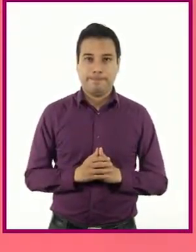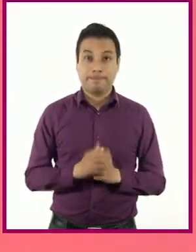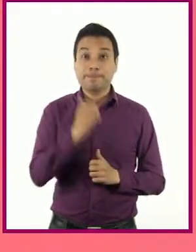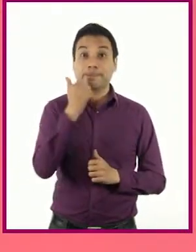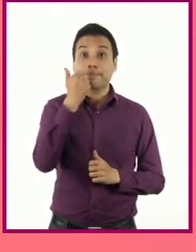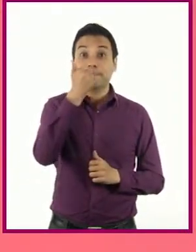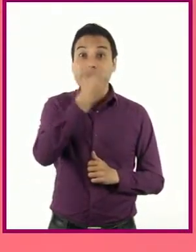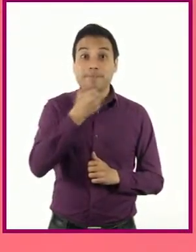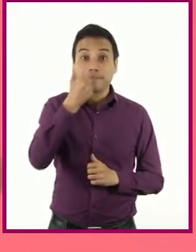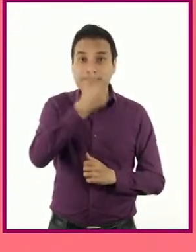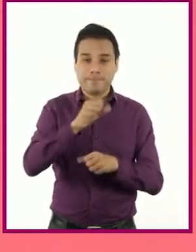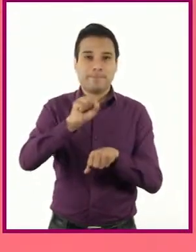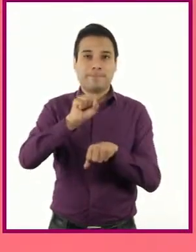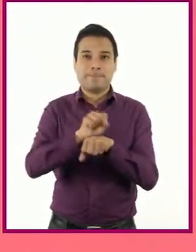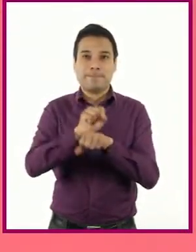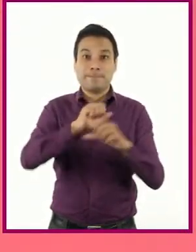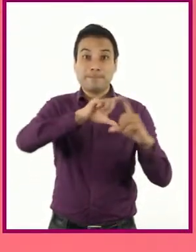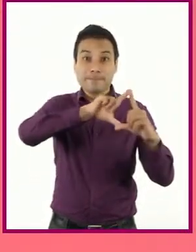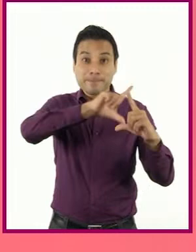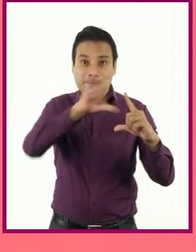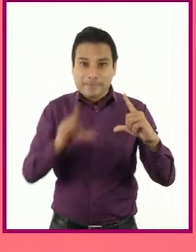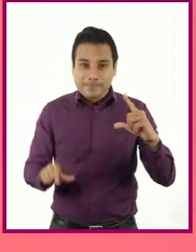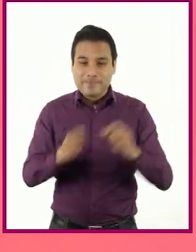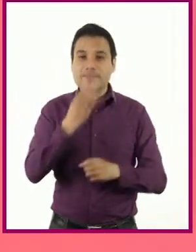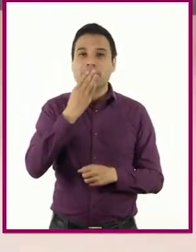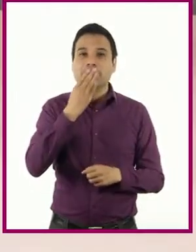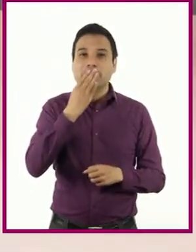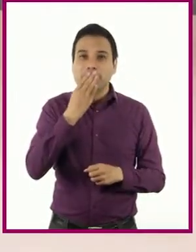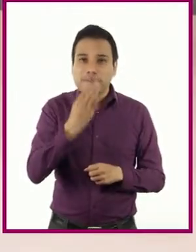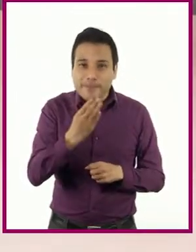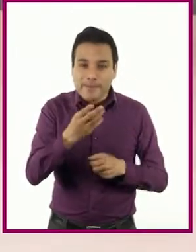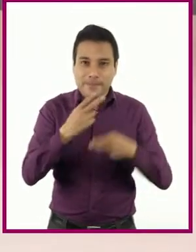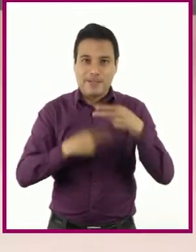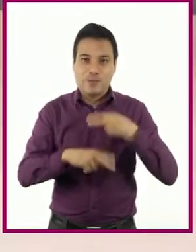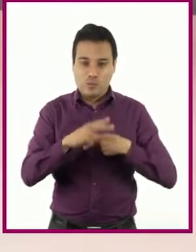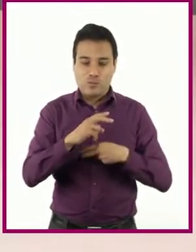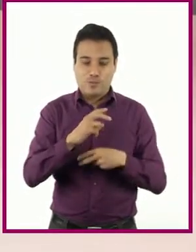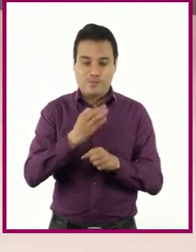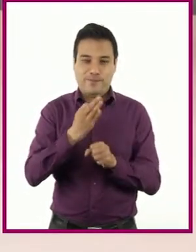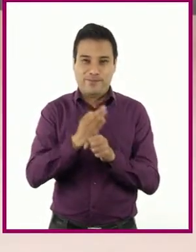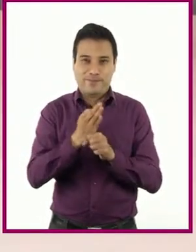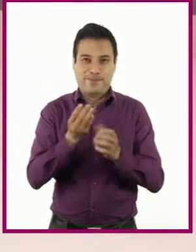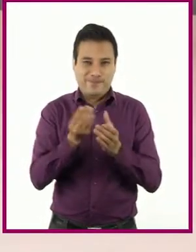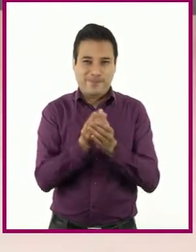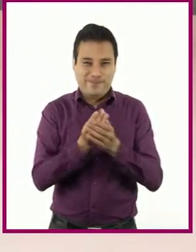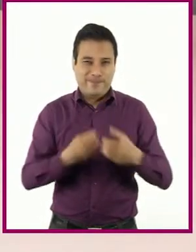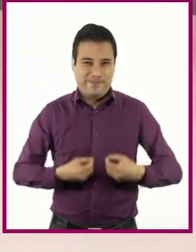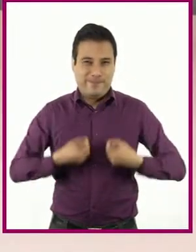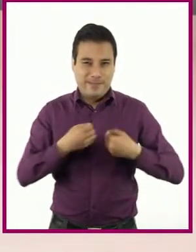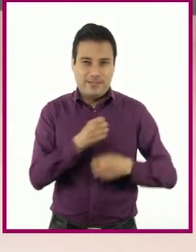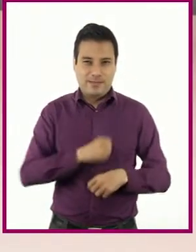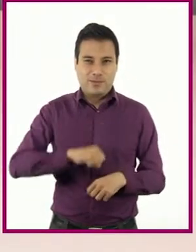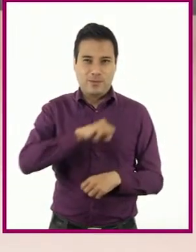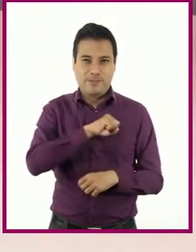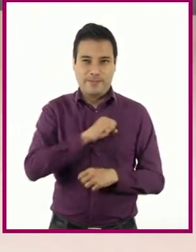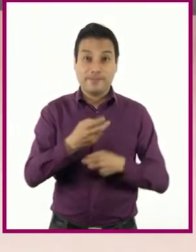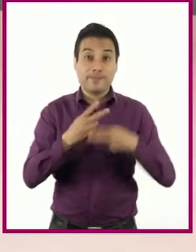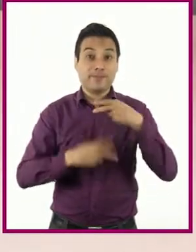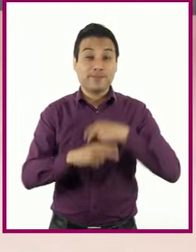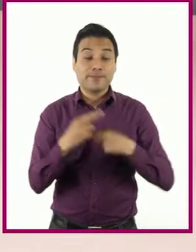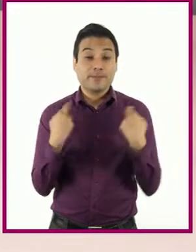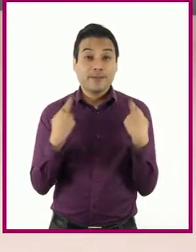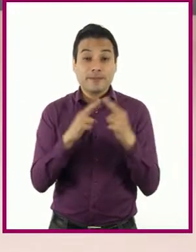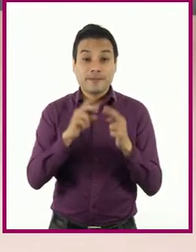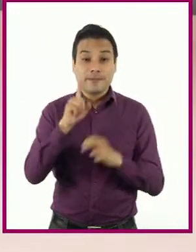Alumnas y alumnos de secundaria de todo el país, les damos la más cordial bienvenida a esta sesión de Vida Saludable, en la que nos acompaña la